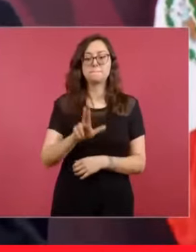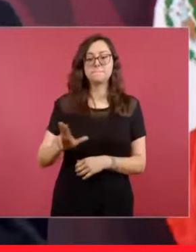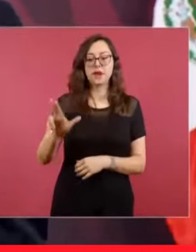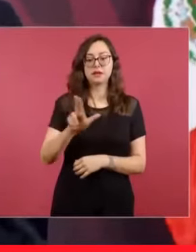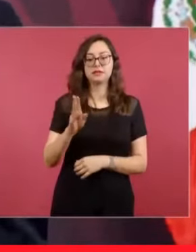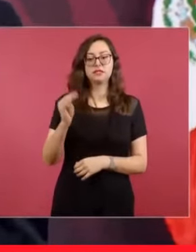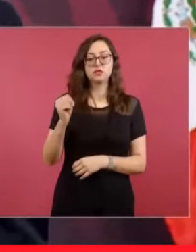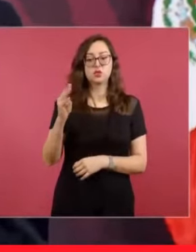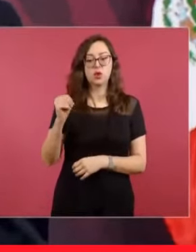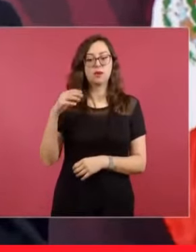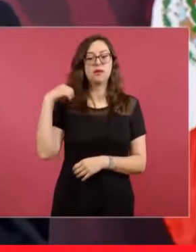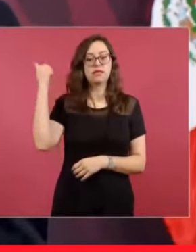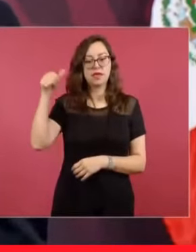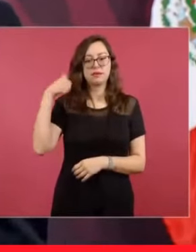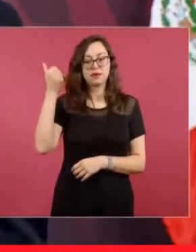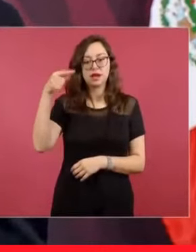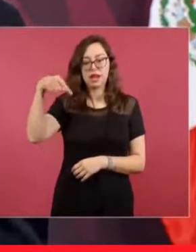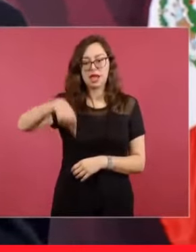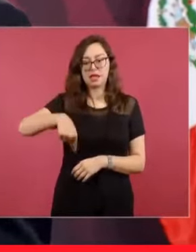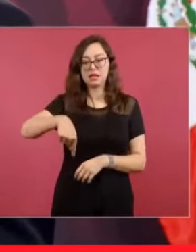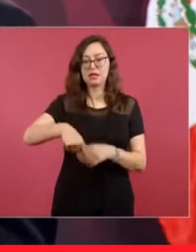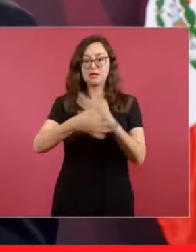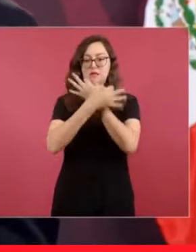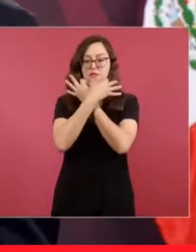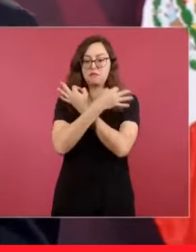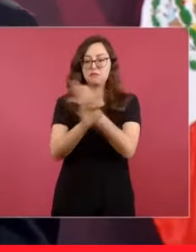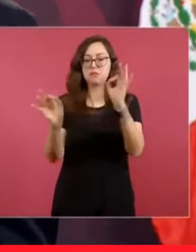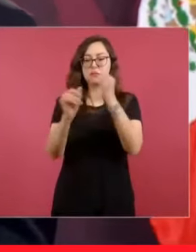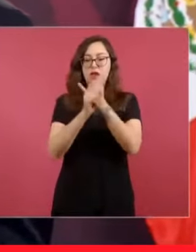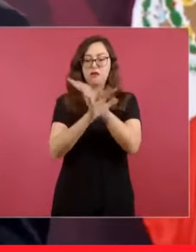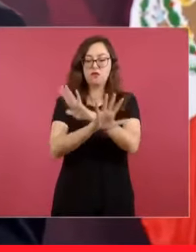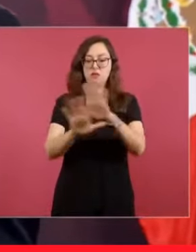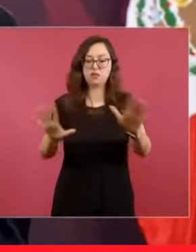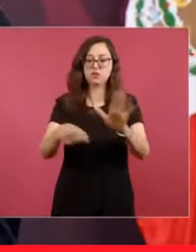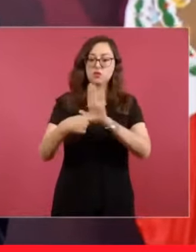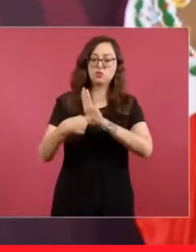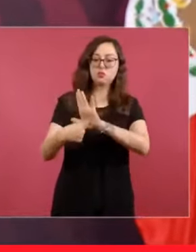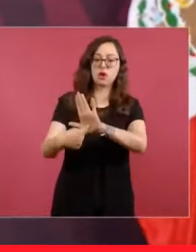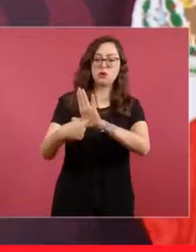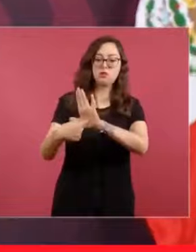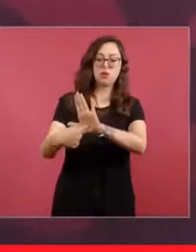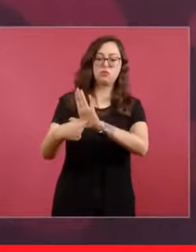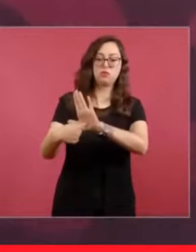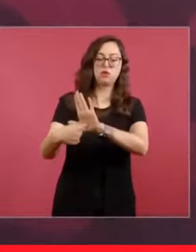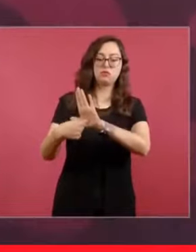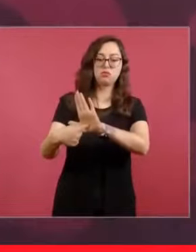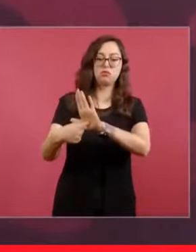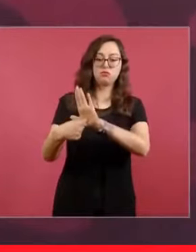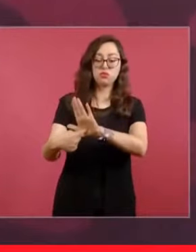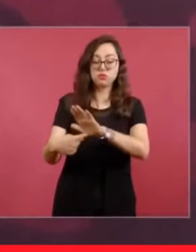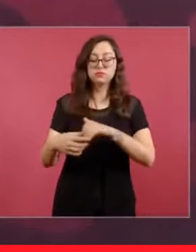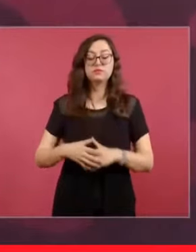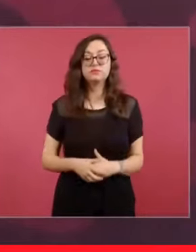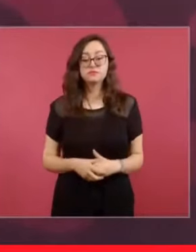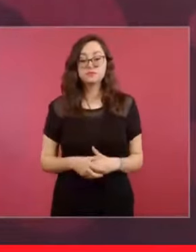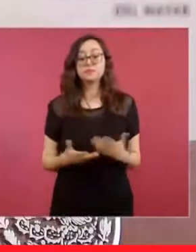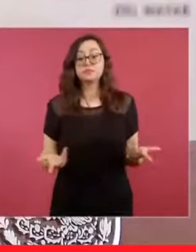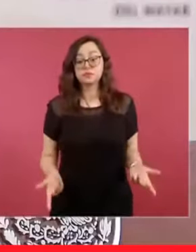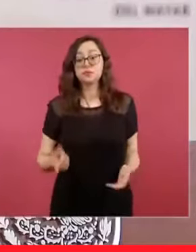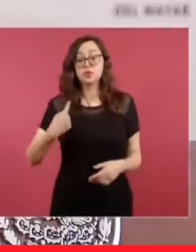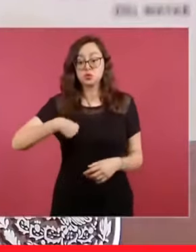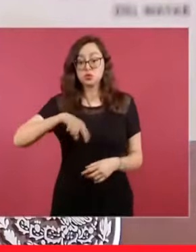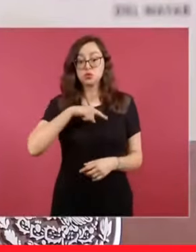de abril aquí sobre eso Entonces vamos avanzando